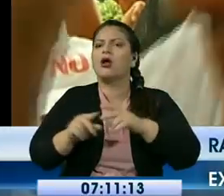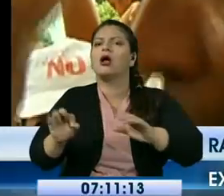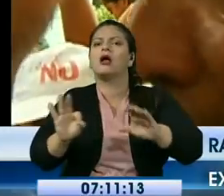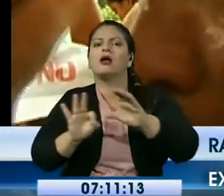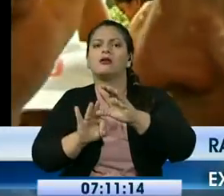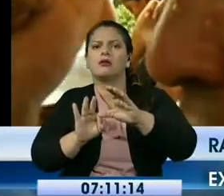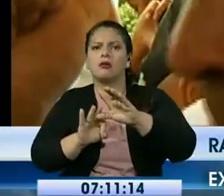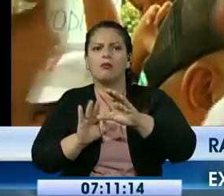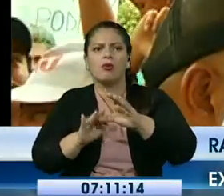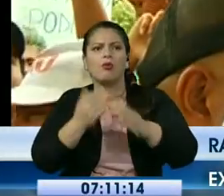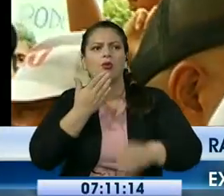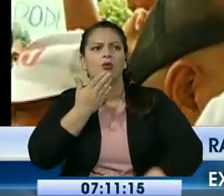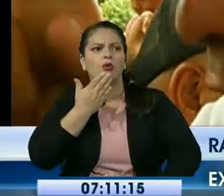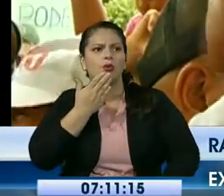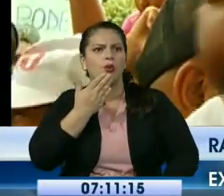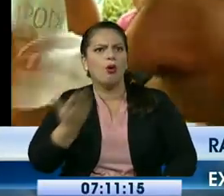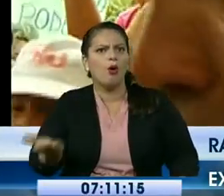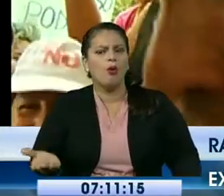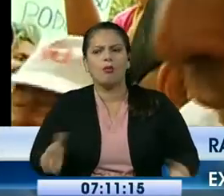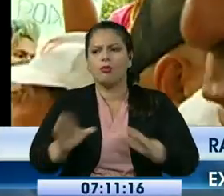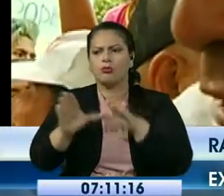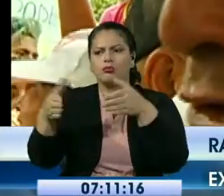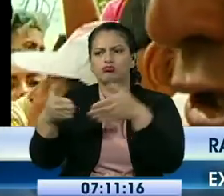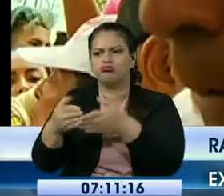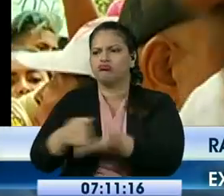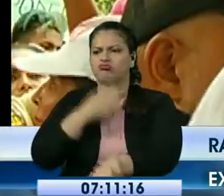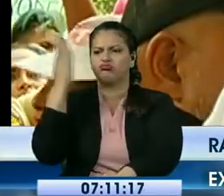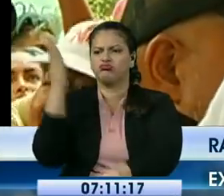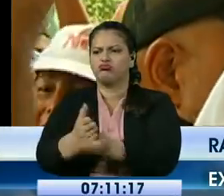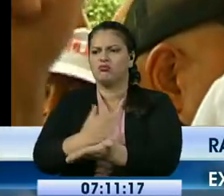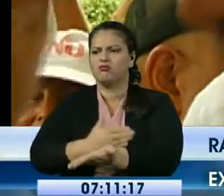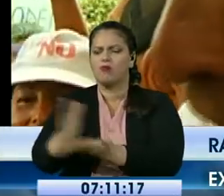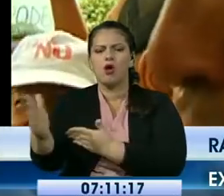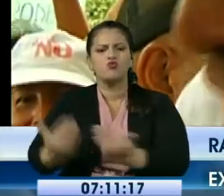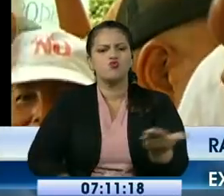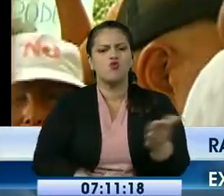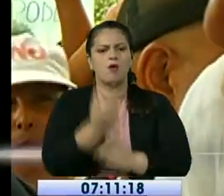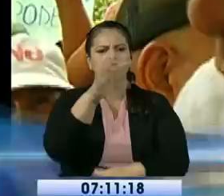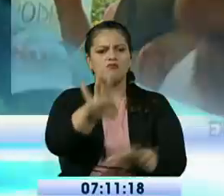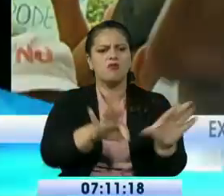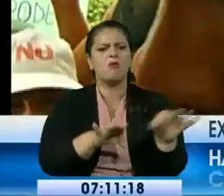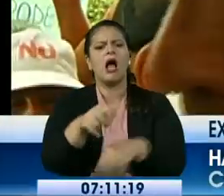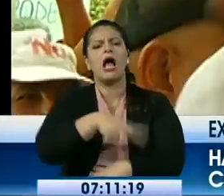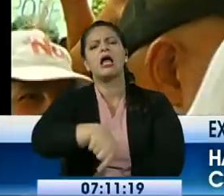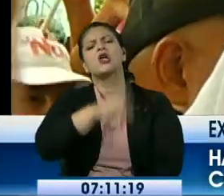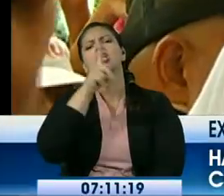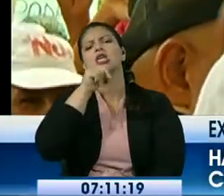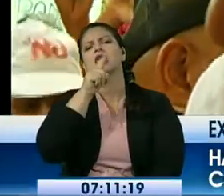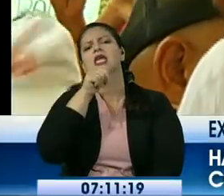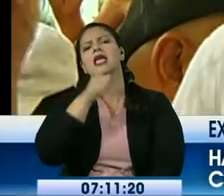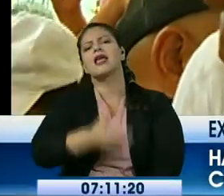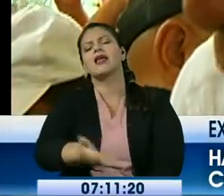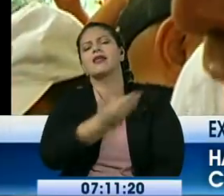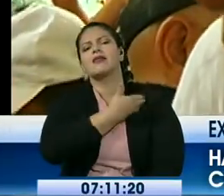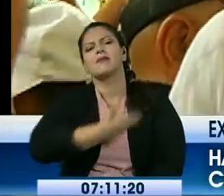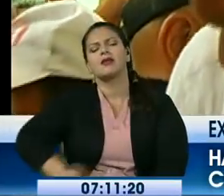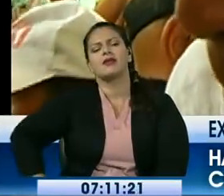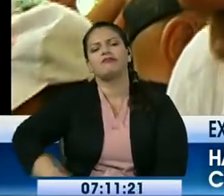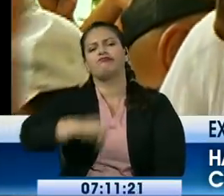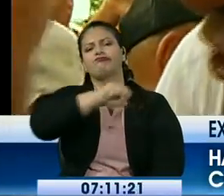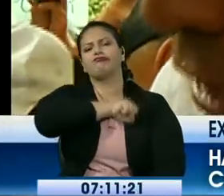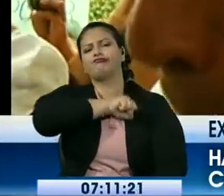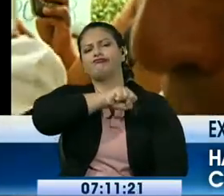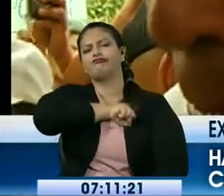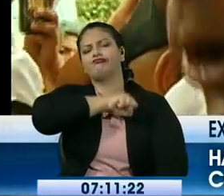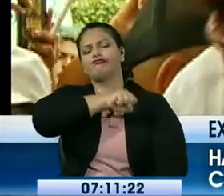amigos de Moreno, con poderes que no tiene la constitución para destituir y sustituir en un año. año, fiscal, procurador, defensor público, defensor